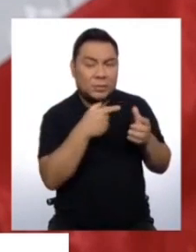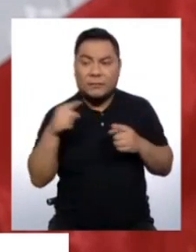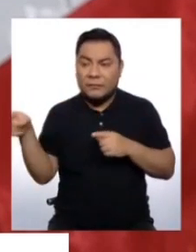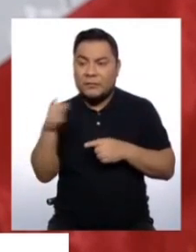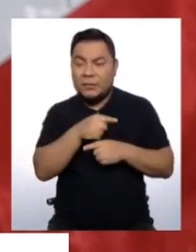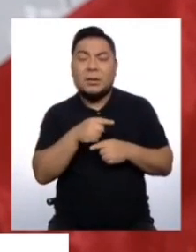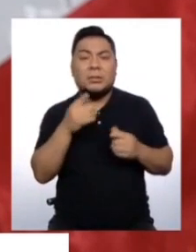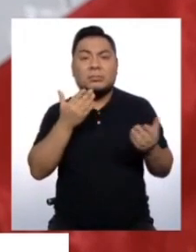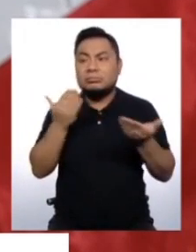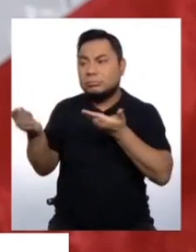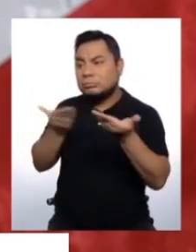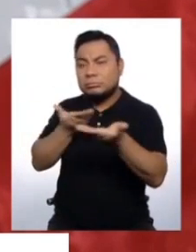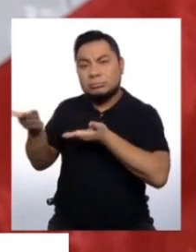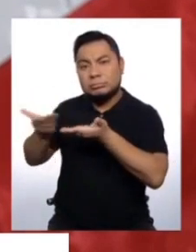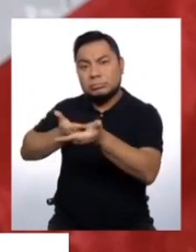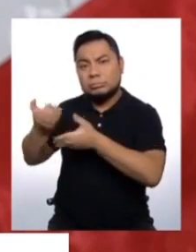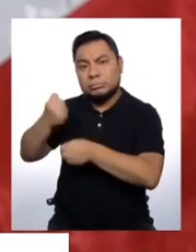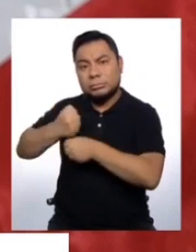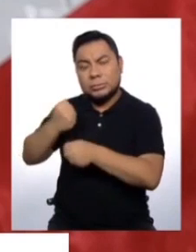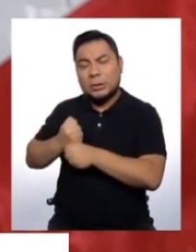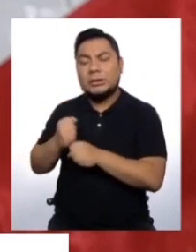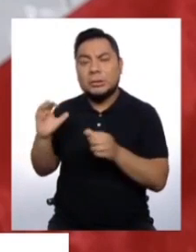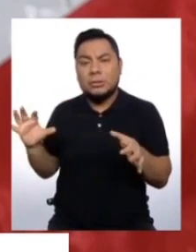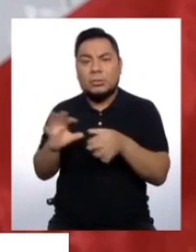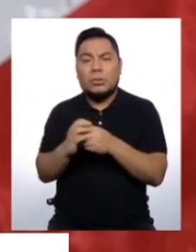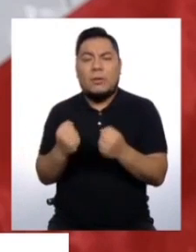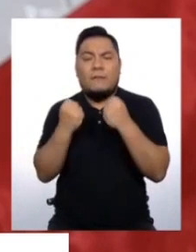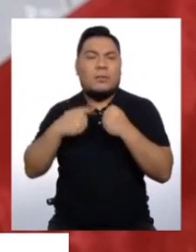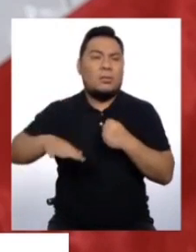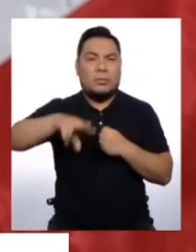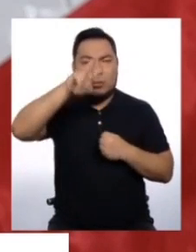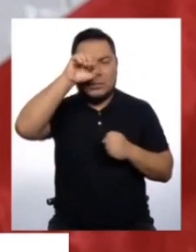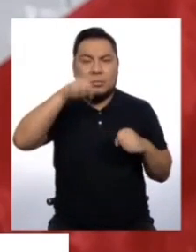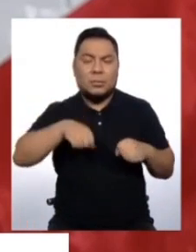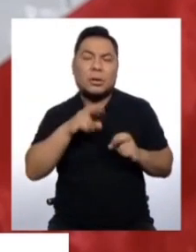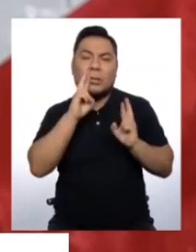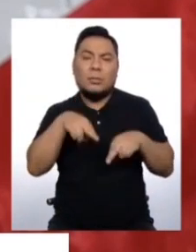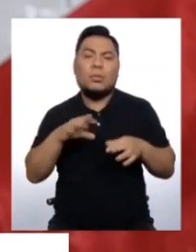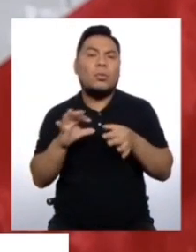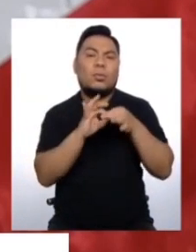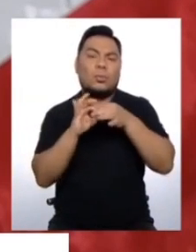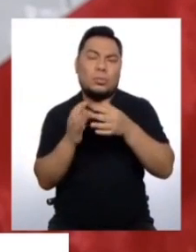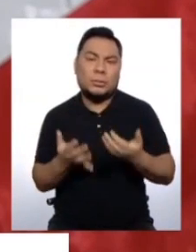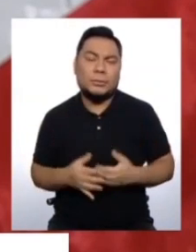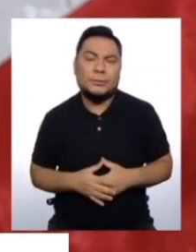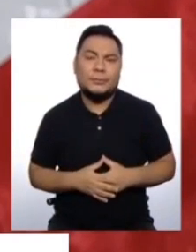manera consensuada y fortaleciendo a nuestro país a través de respuestas